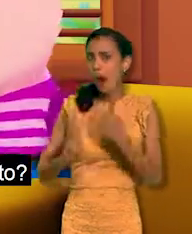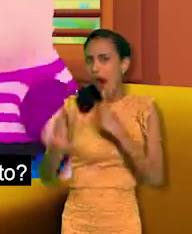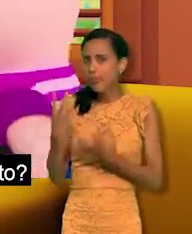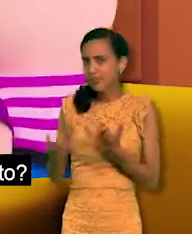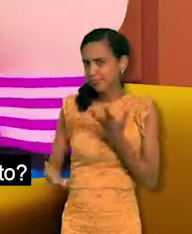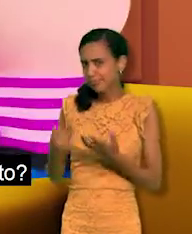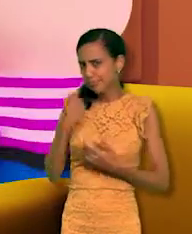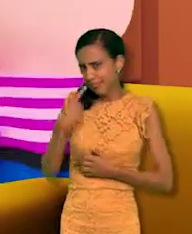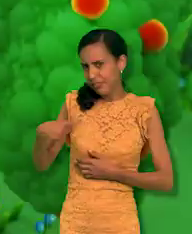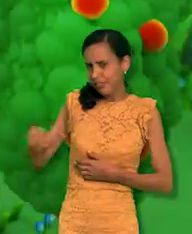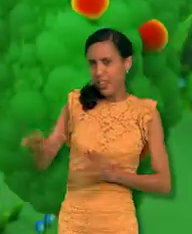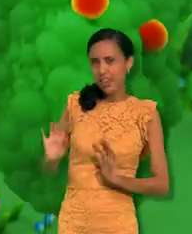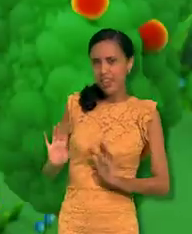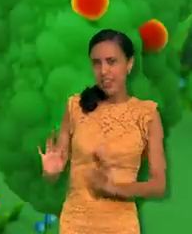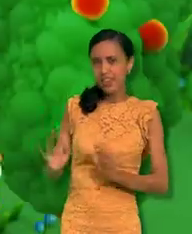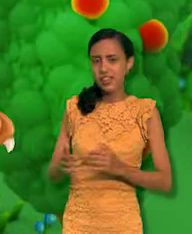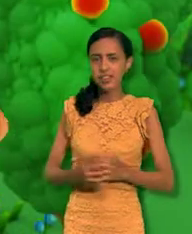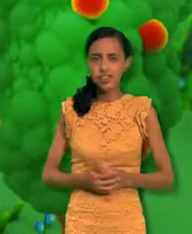un juguito?